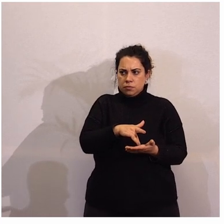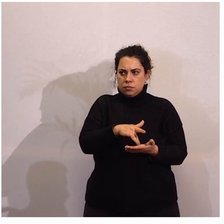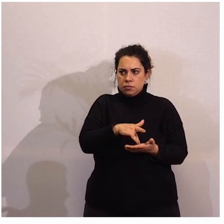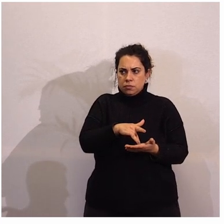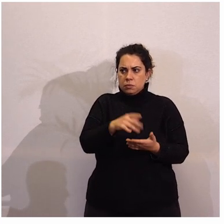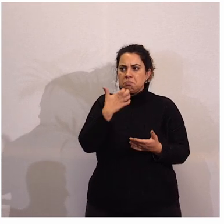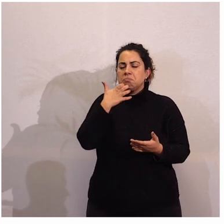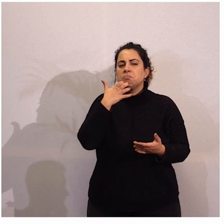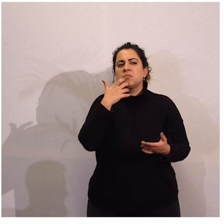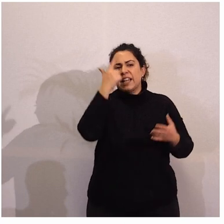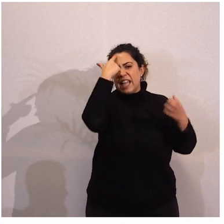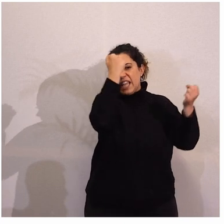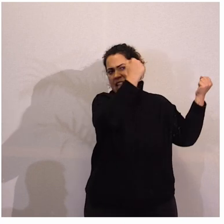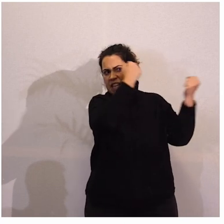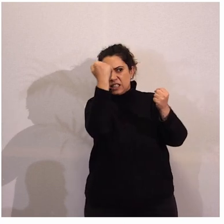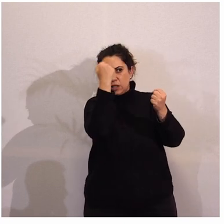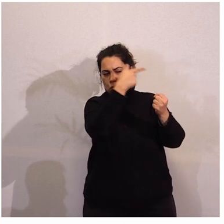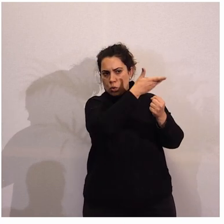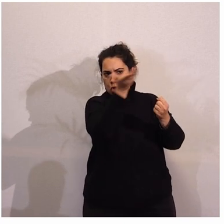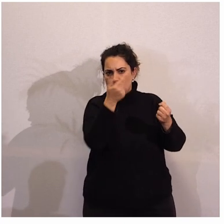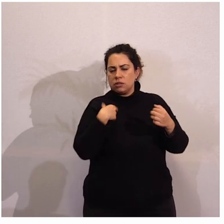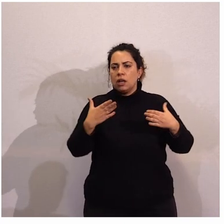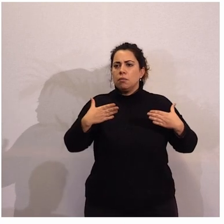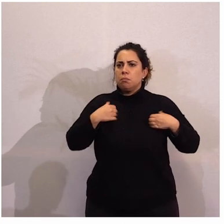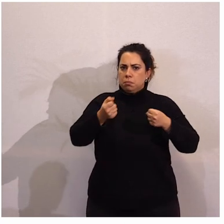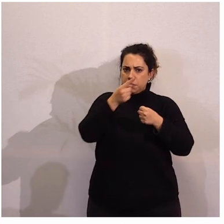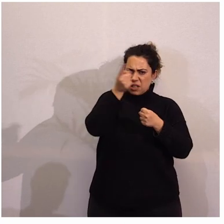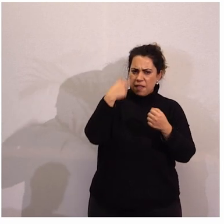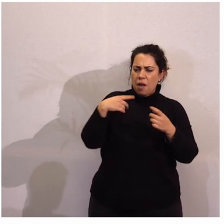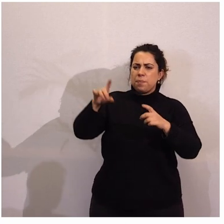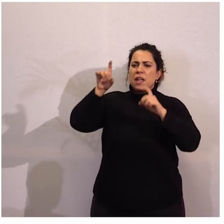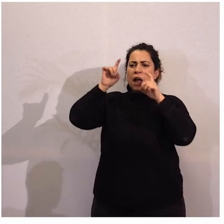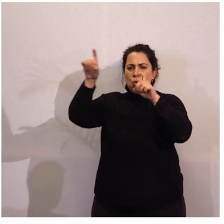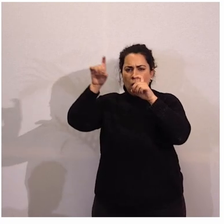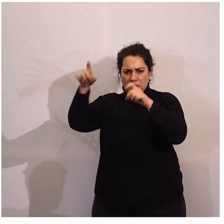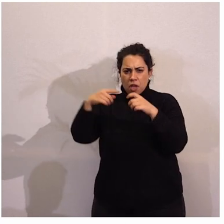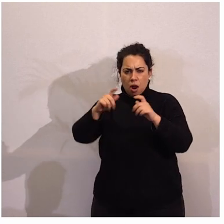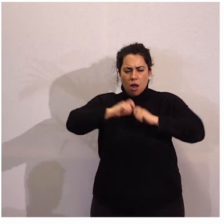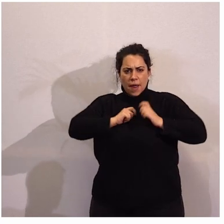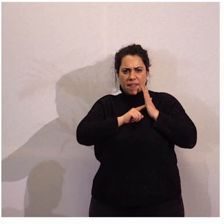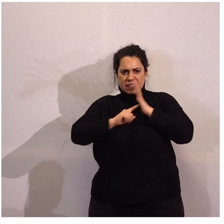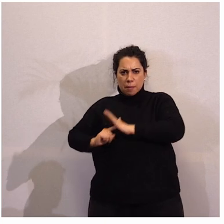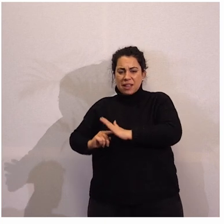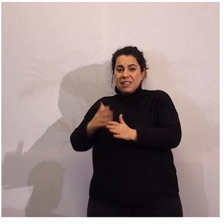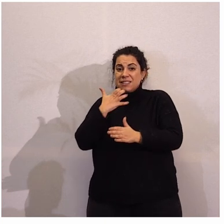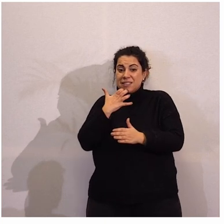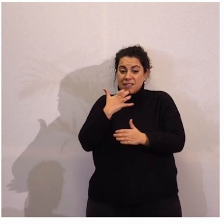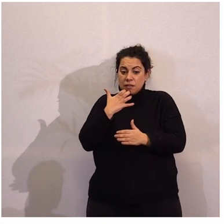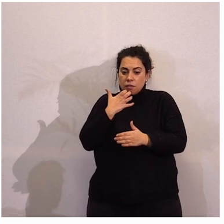parte de instituciones, por parte de sanidad, de educación, y es cuando tenemos una